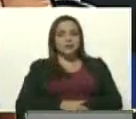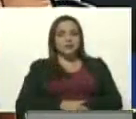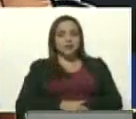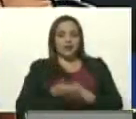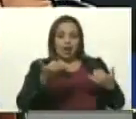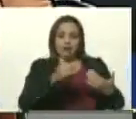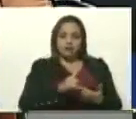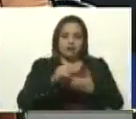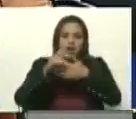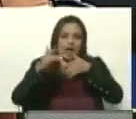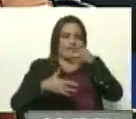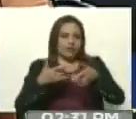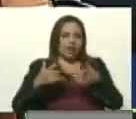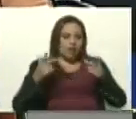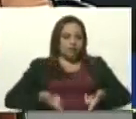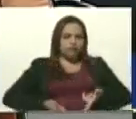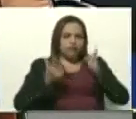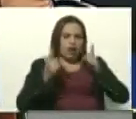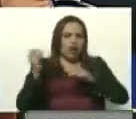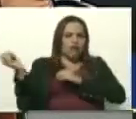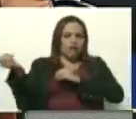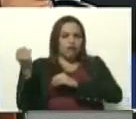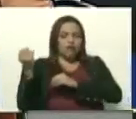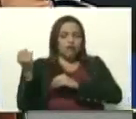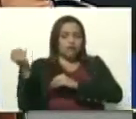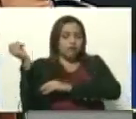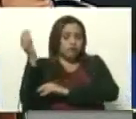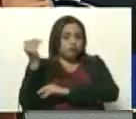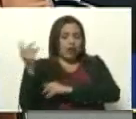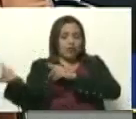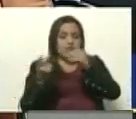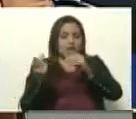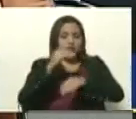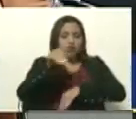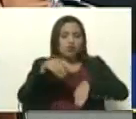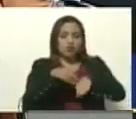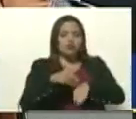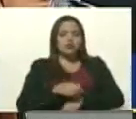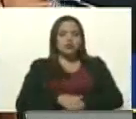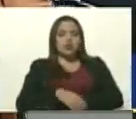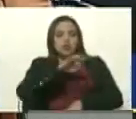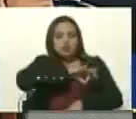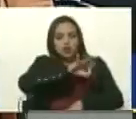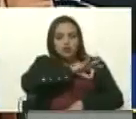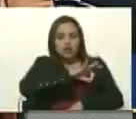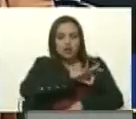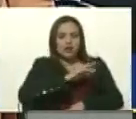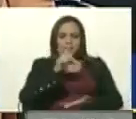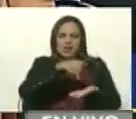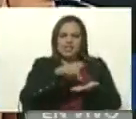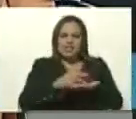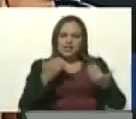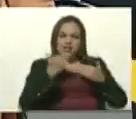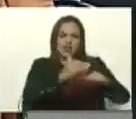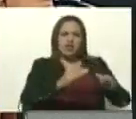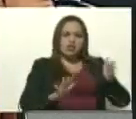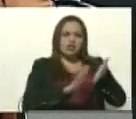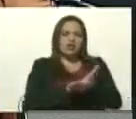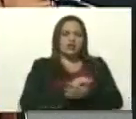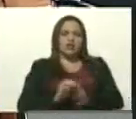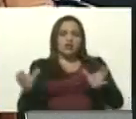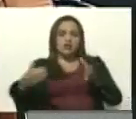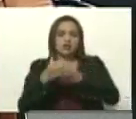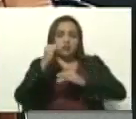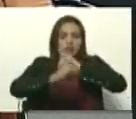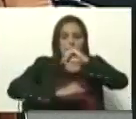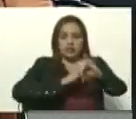acto de instalación del foro de diálogo social con la participación de una comisión de alto nivel de la Organización